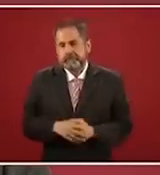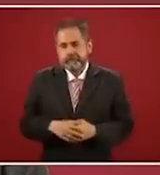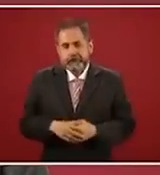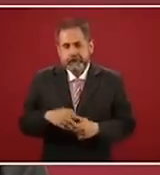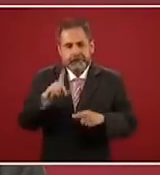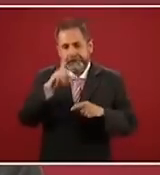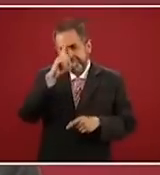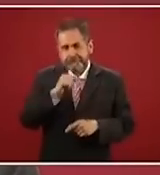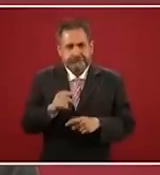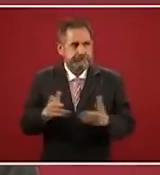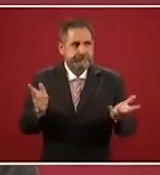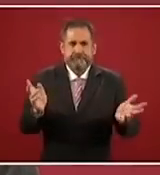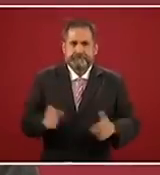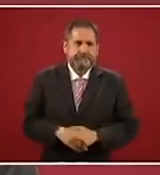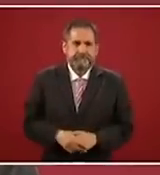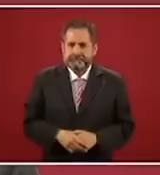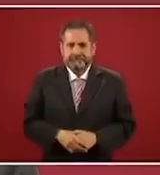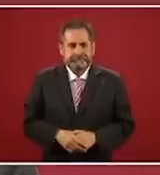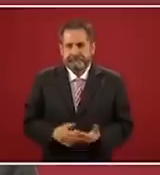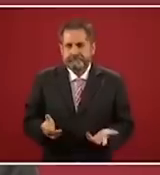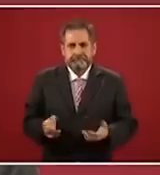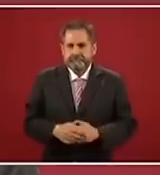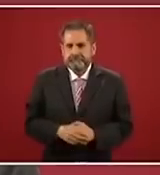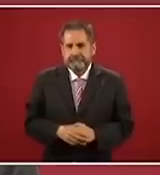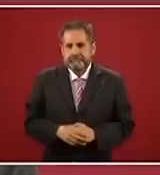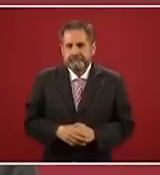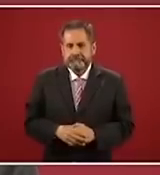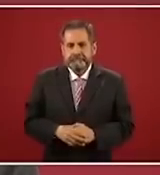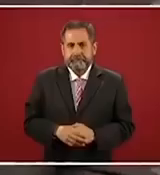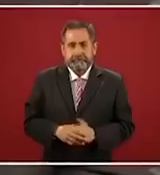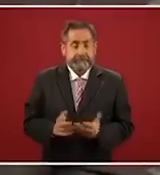sin efecto. Y ya